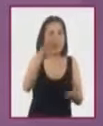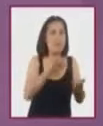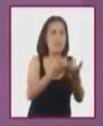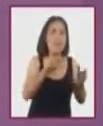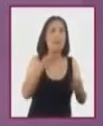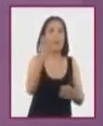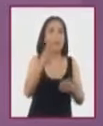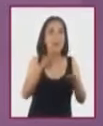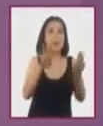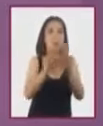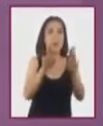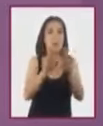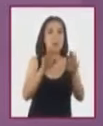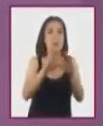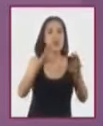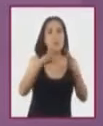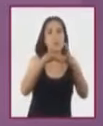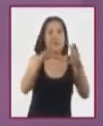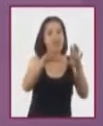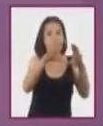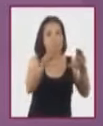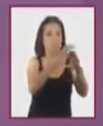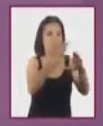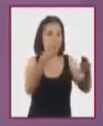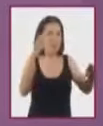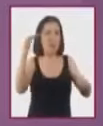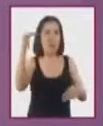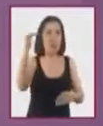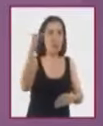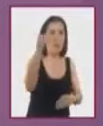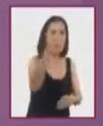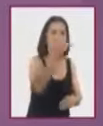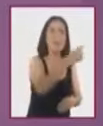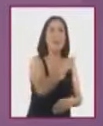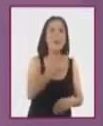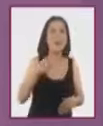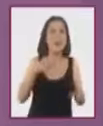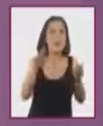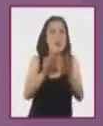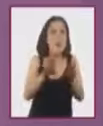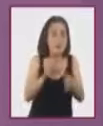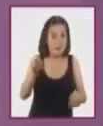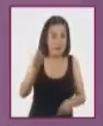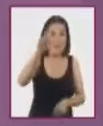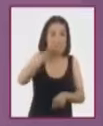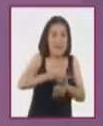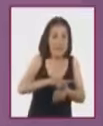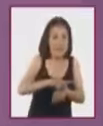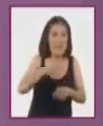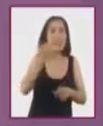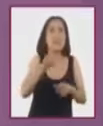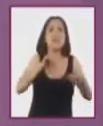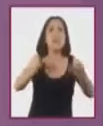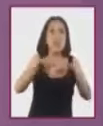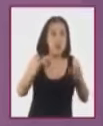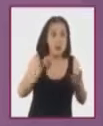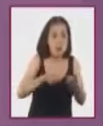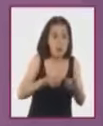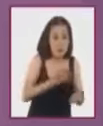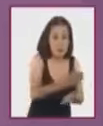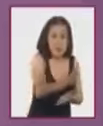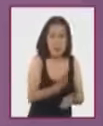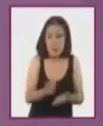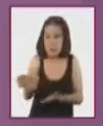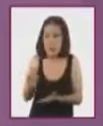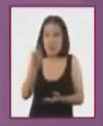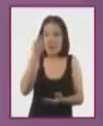que el dirigible pueda funcionar de manera automática, se tiene que determinar el desplazamiento y las trayectorias que realizará durante